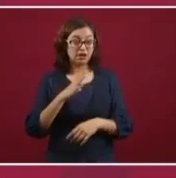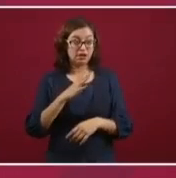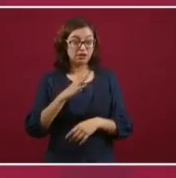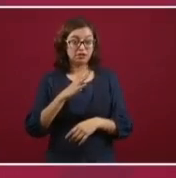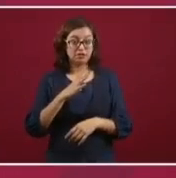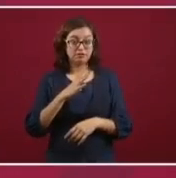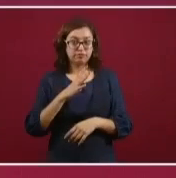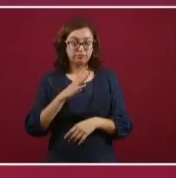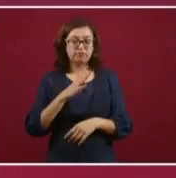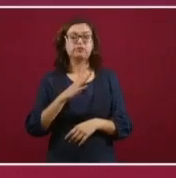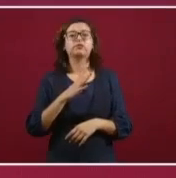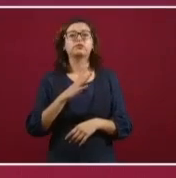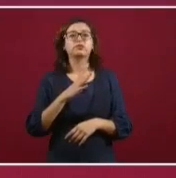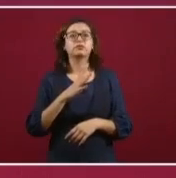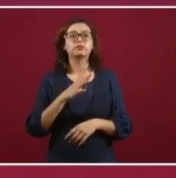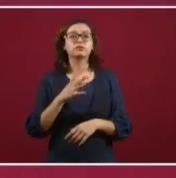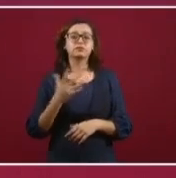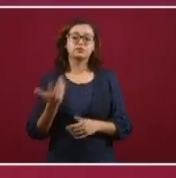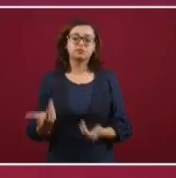y que